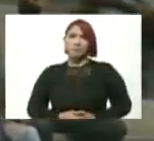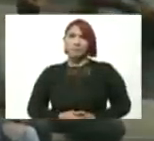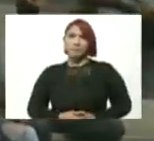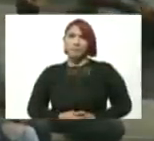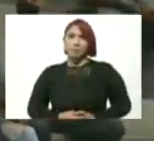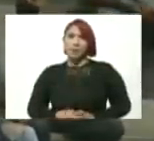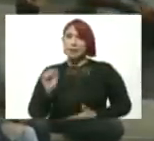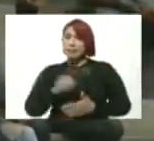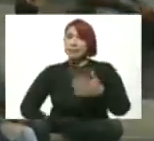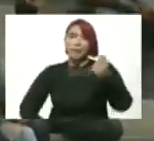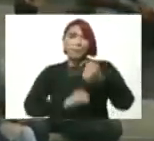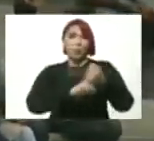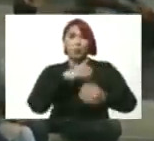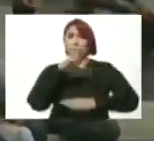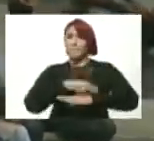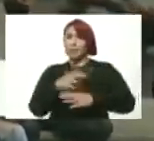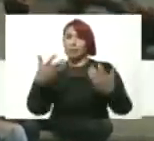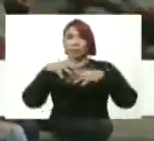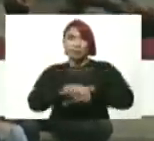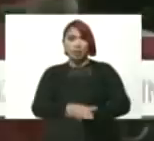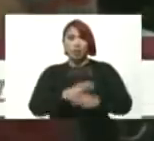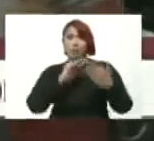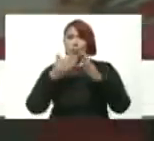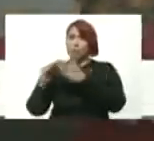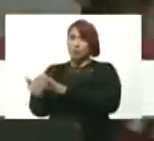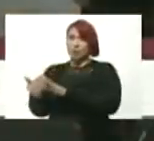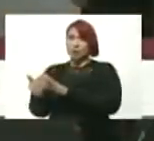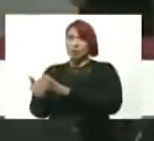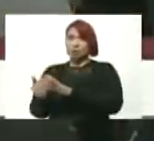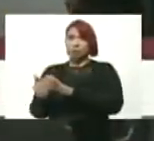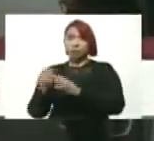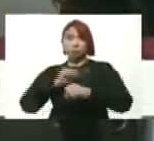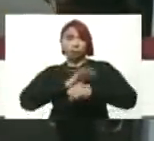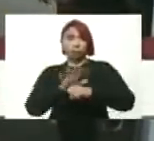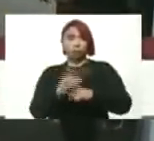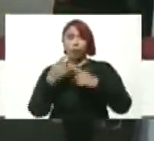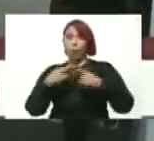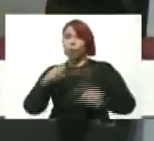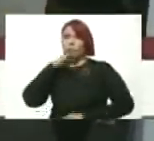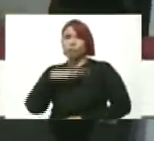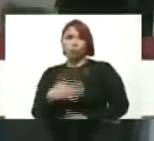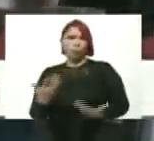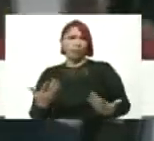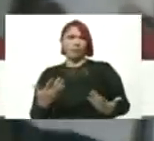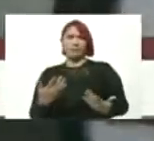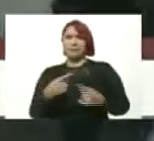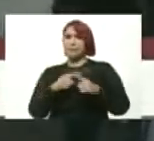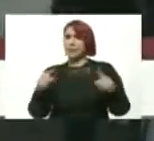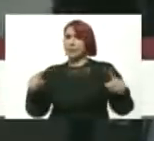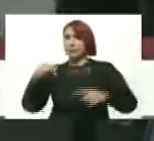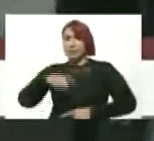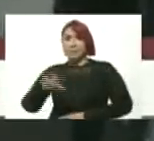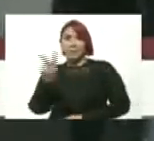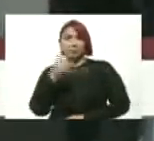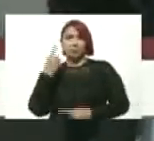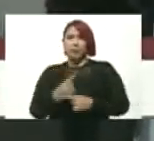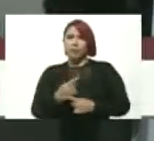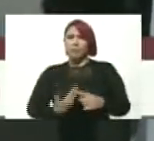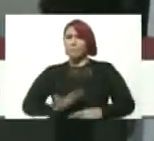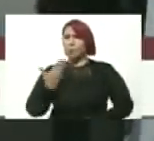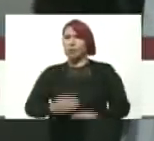apoyo de los médicos integrales comunitarios en la pandemia u otra historia hubiera sido la historia de venezuela tenemos que destacar el papel